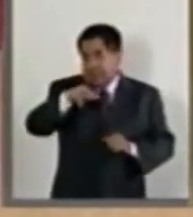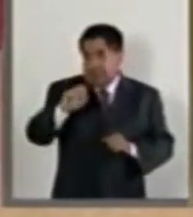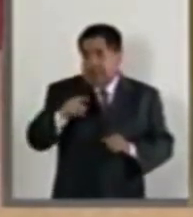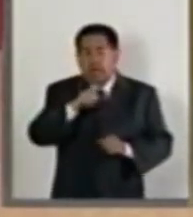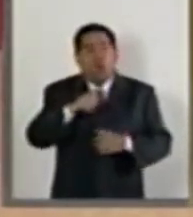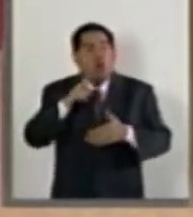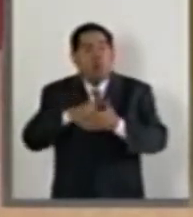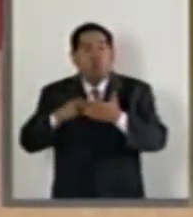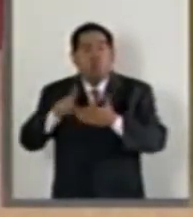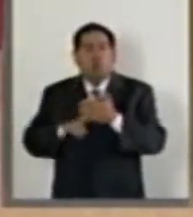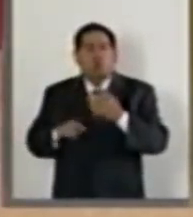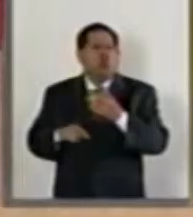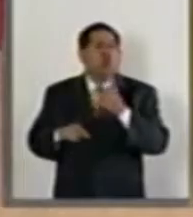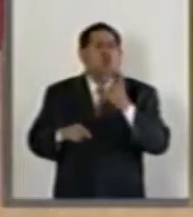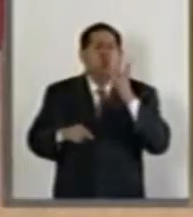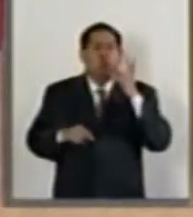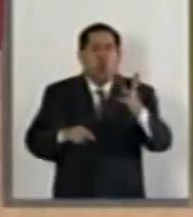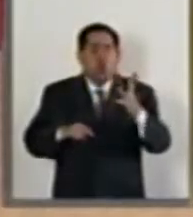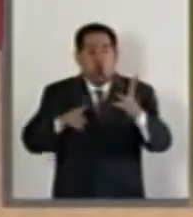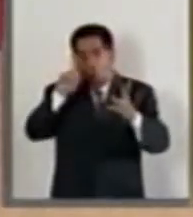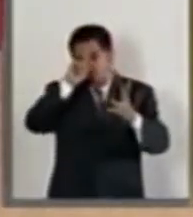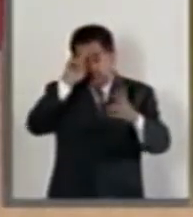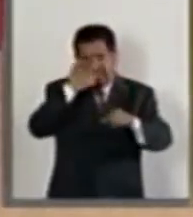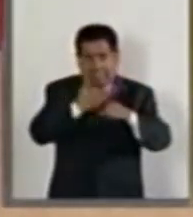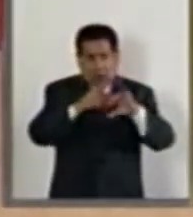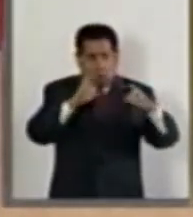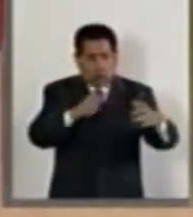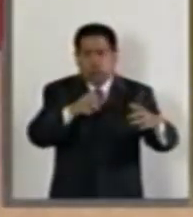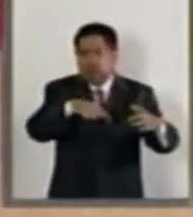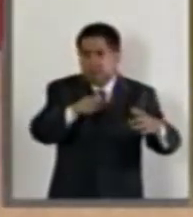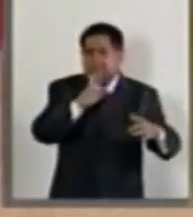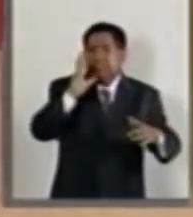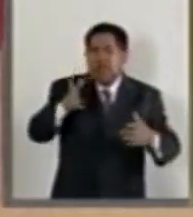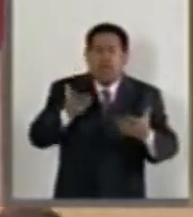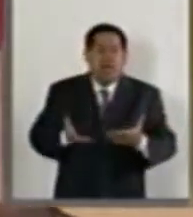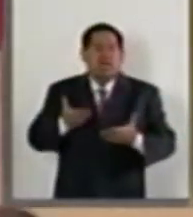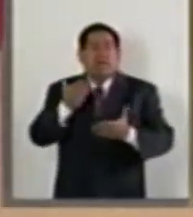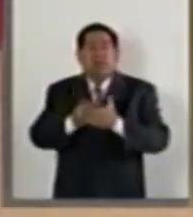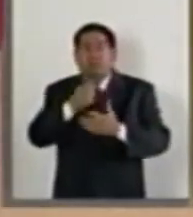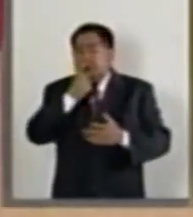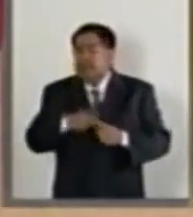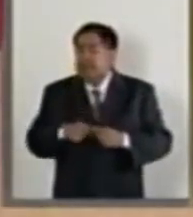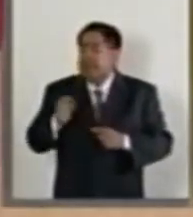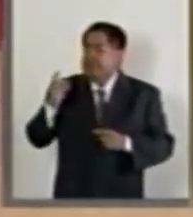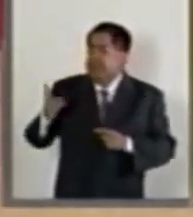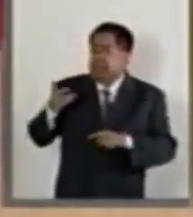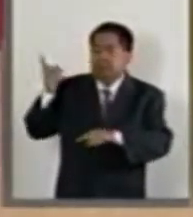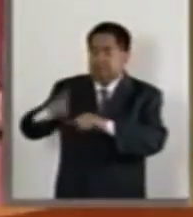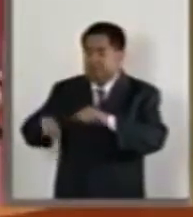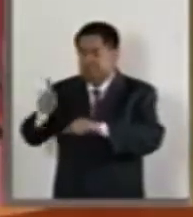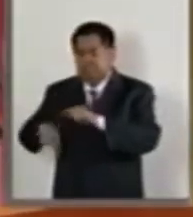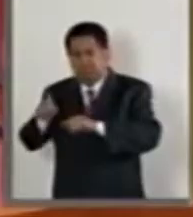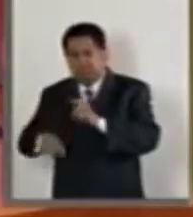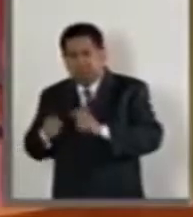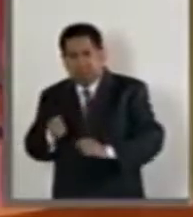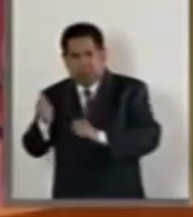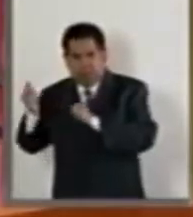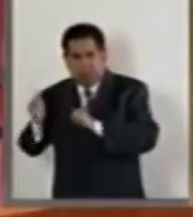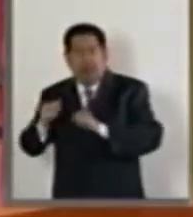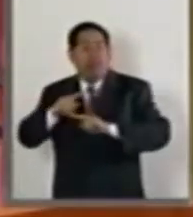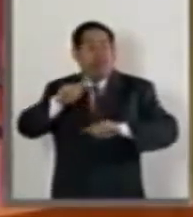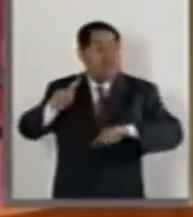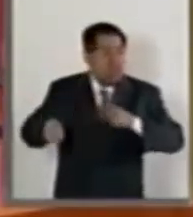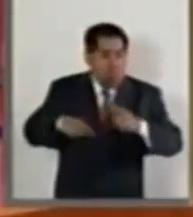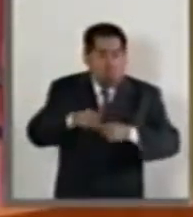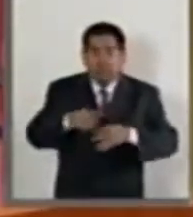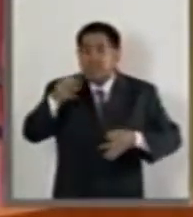el voto de cuatro consejeros, había planteado que solamente tres fueran removidos, y después el propio